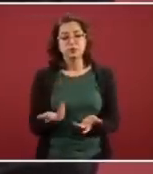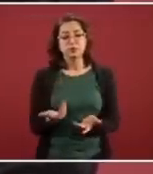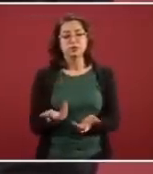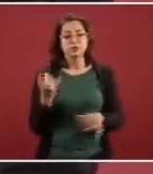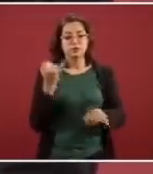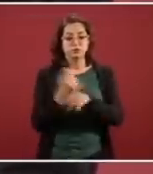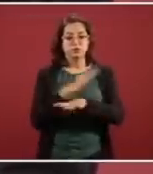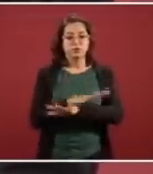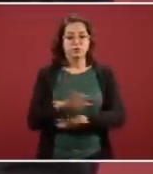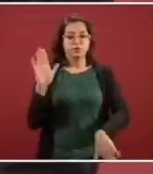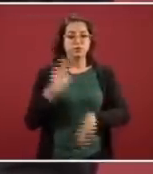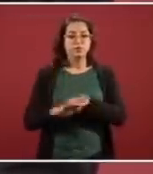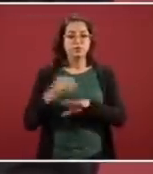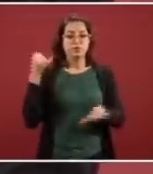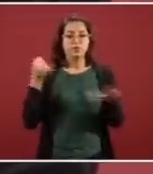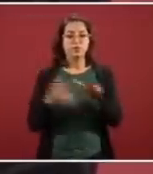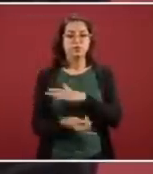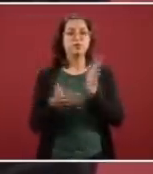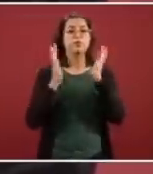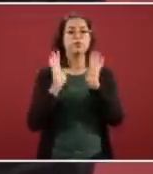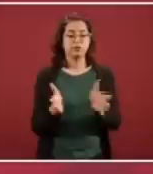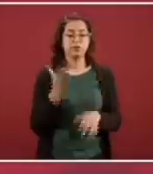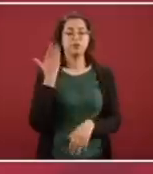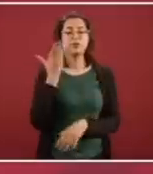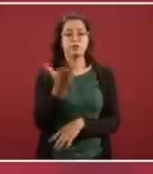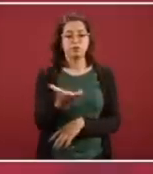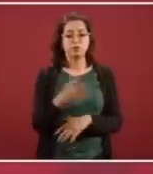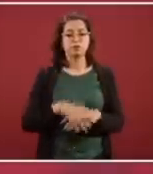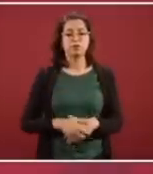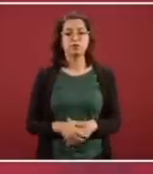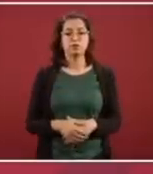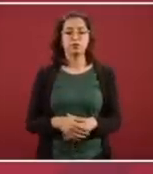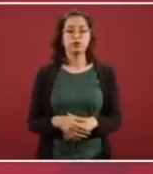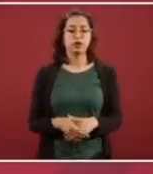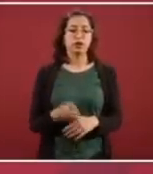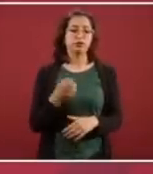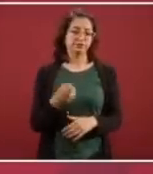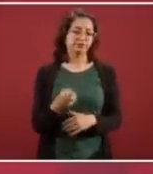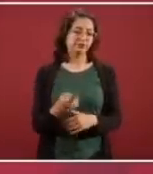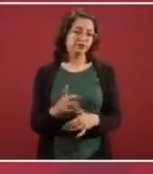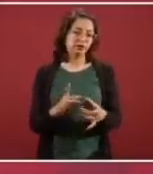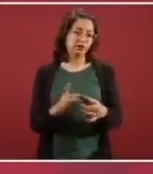la información que tienen. Ya se solicitó, eso fue lo que planteó él.